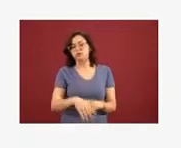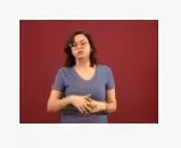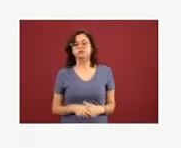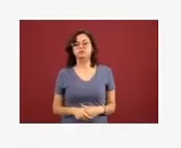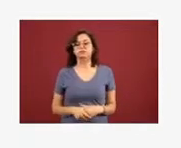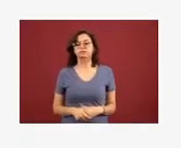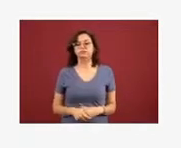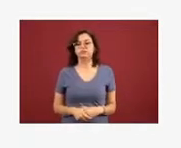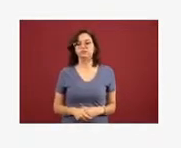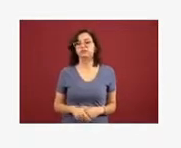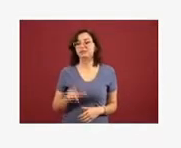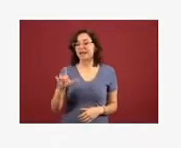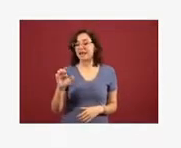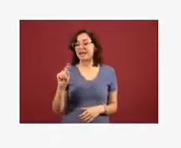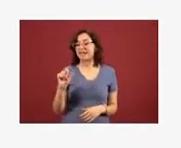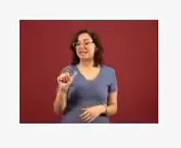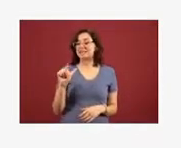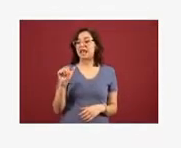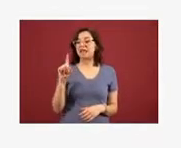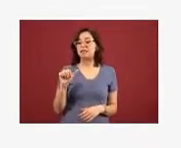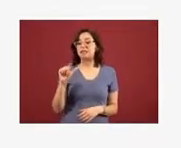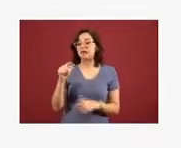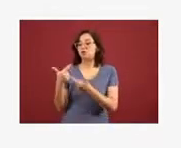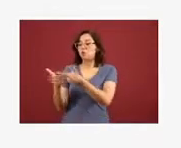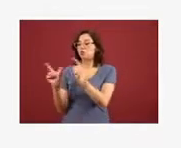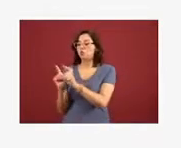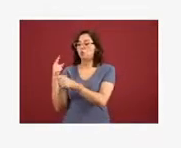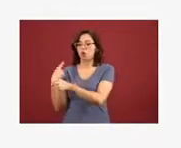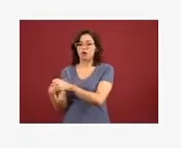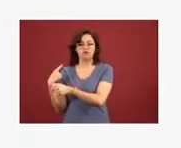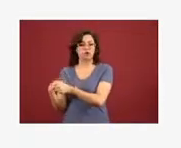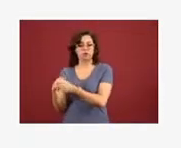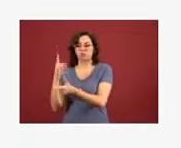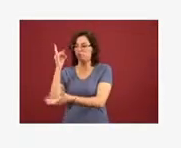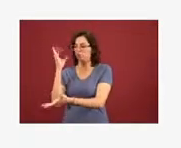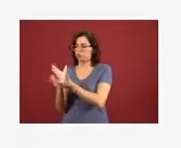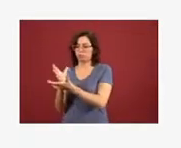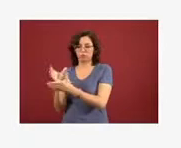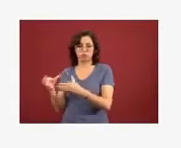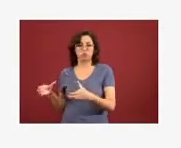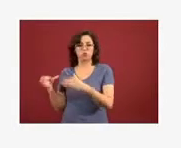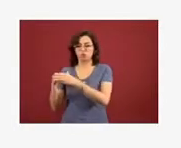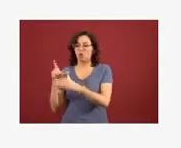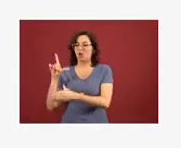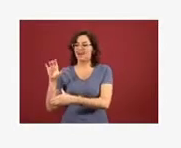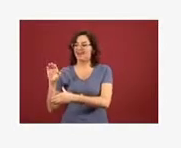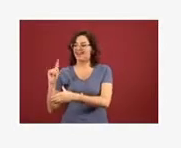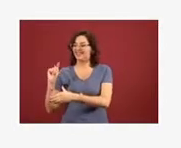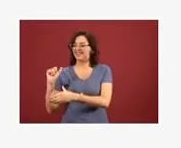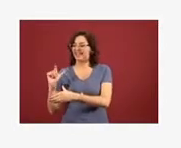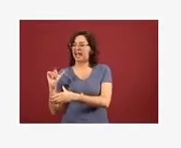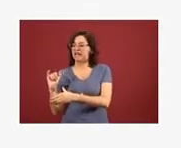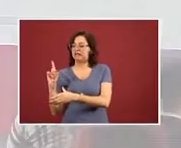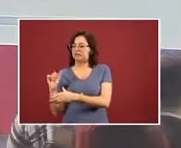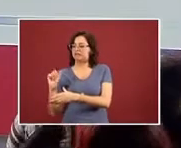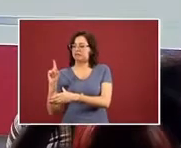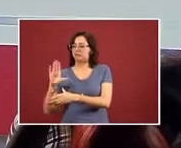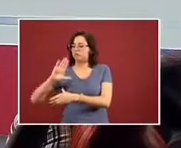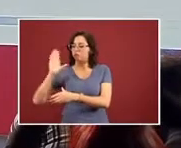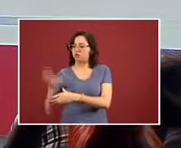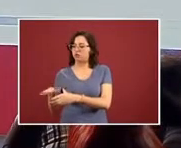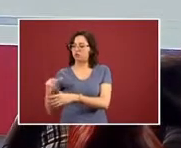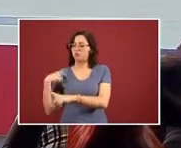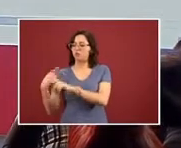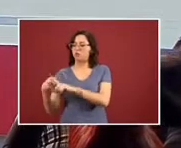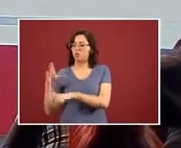a diferencia de la letalidad, que es solamente del grupo de los que enfermaron, en este caso por COVID-19, y aquí también,